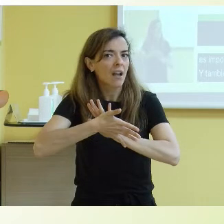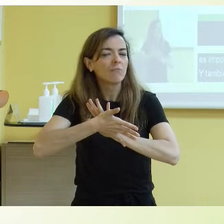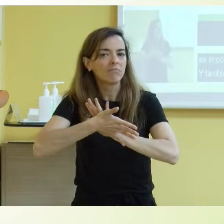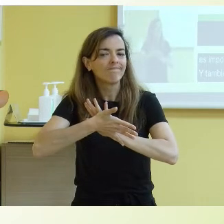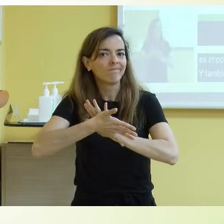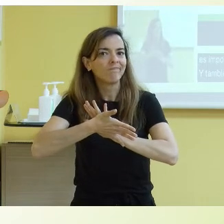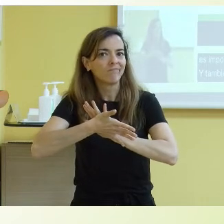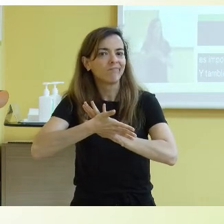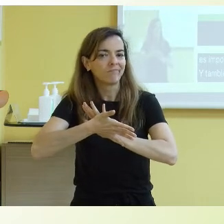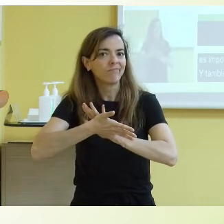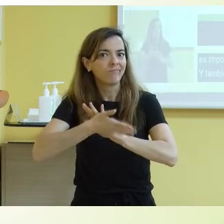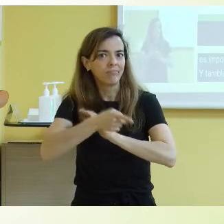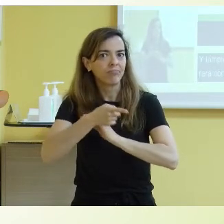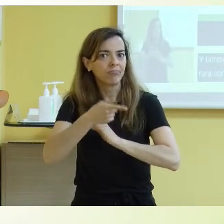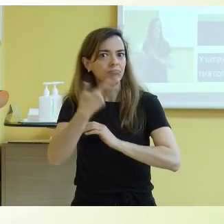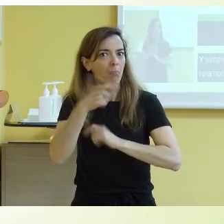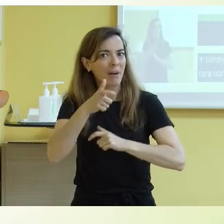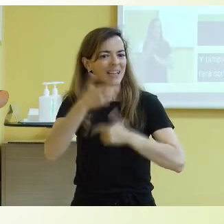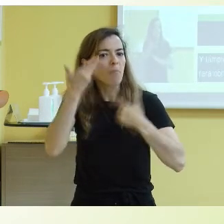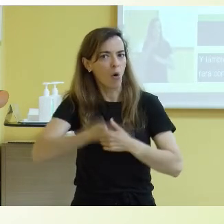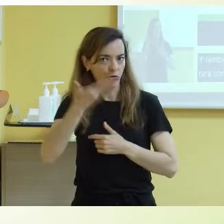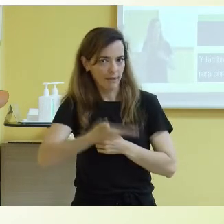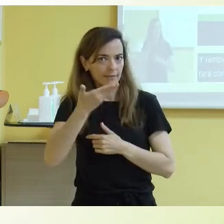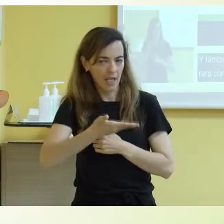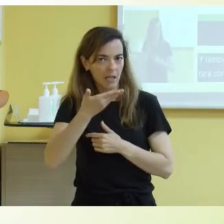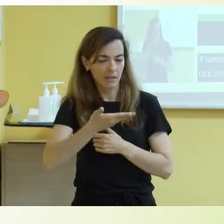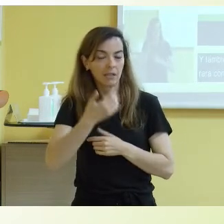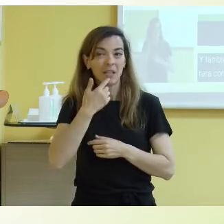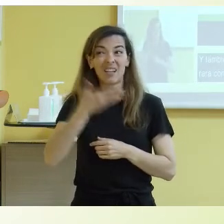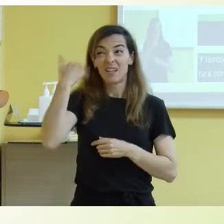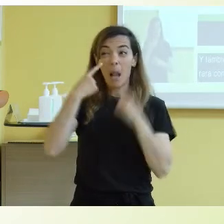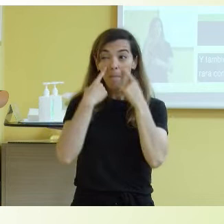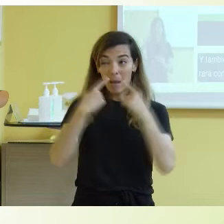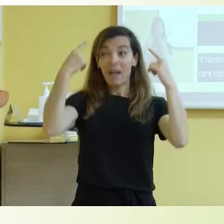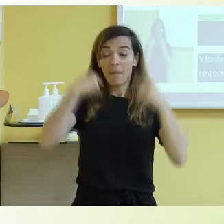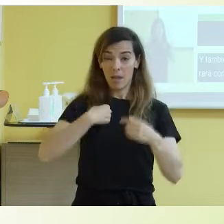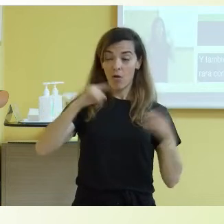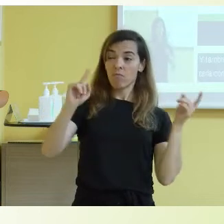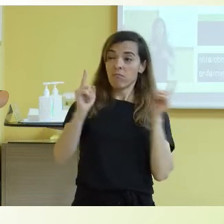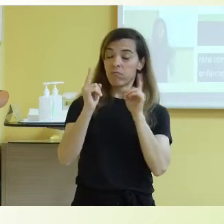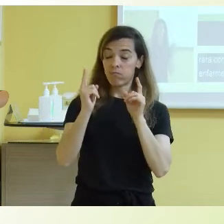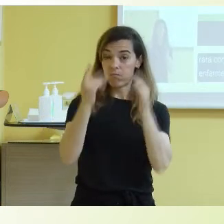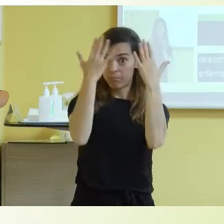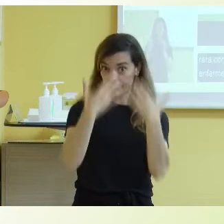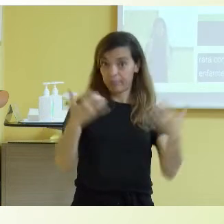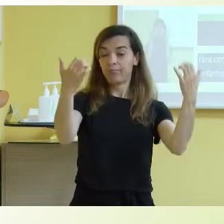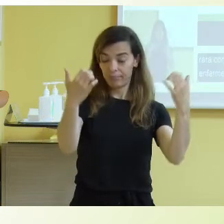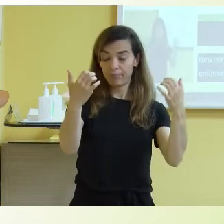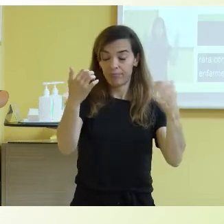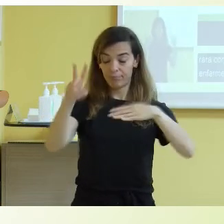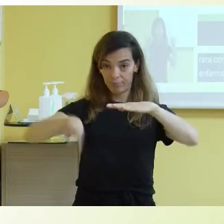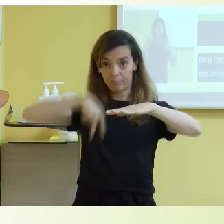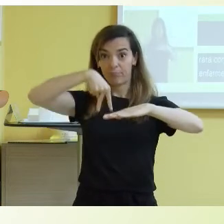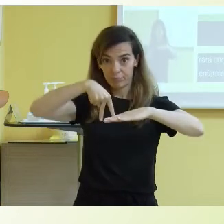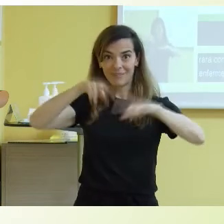relevantes que atañe a este grupo de enfermedades. La primera vez que yo me enfrenté a un auditorio en el marco de enfermedades raras